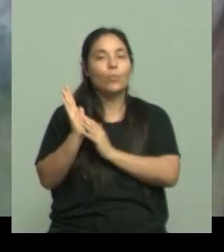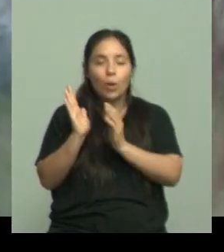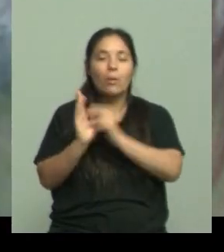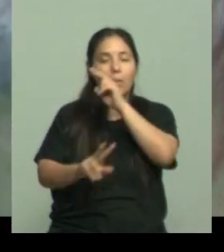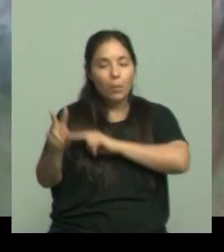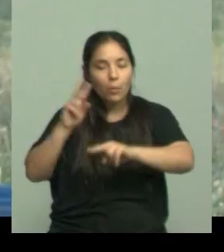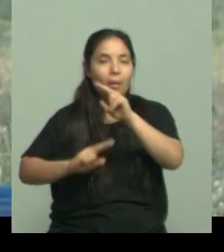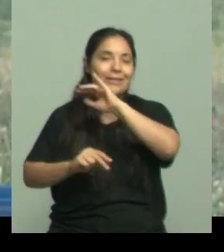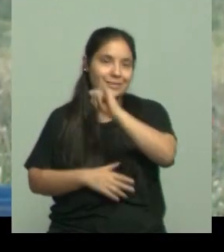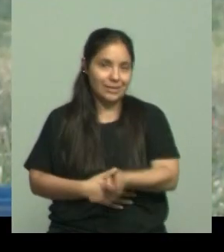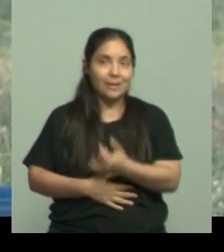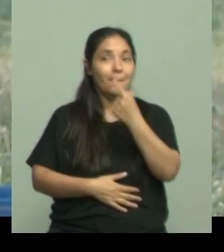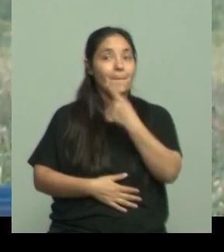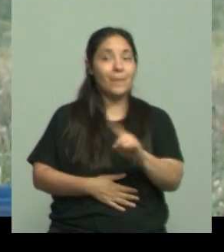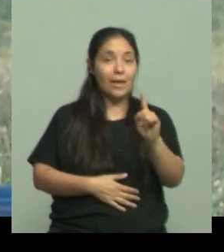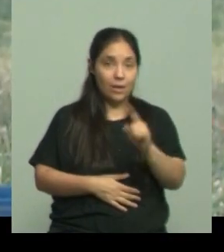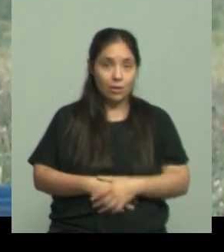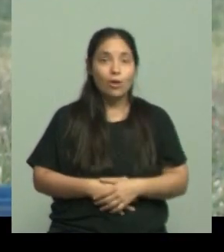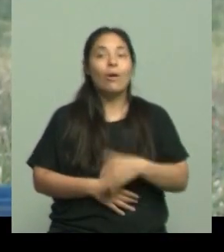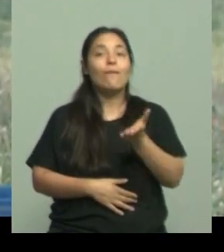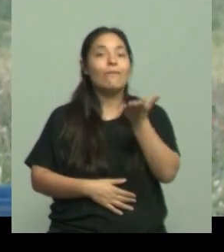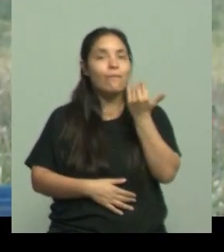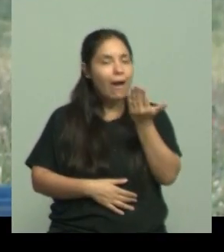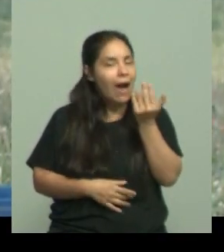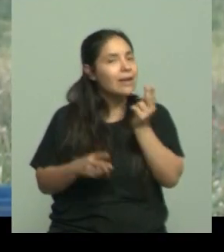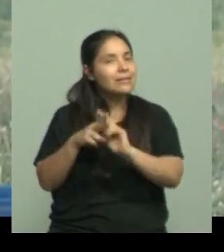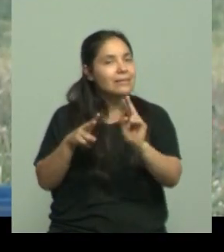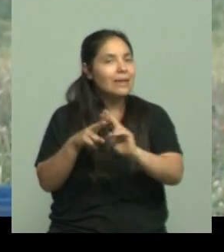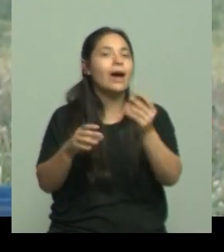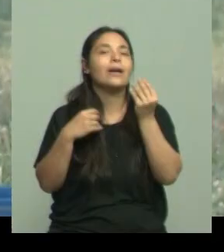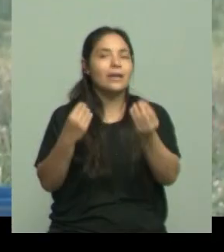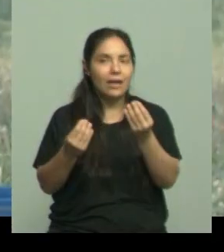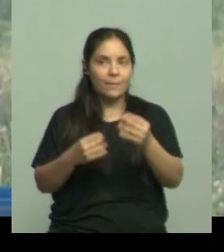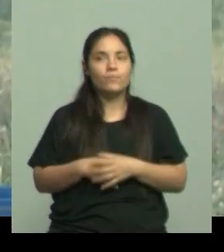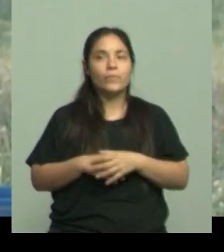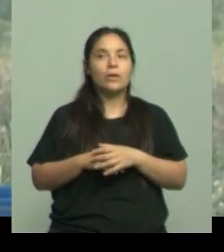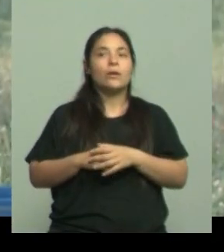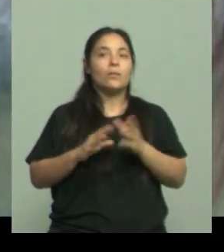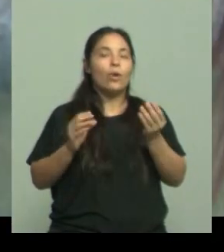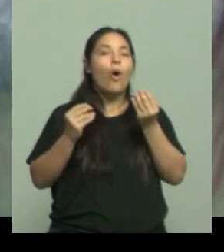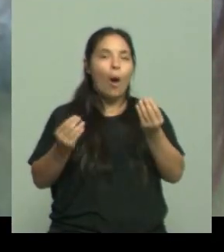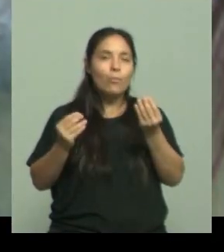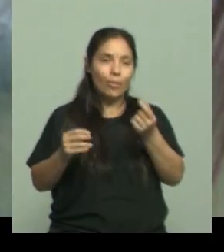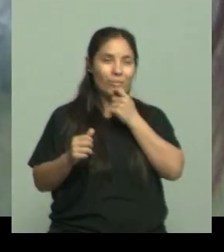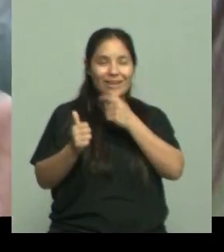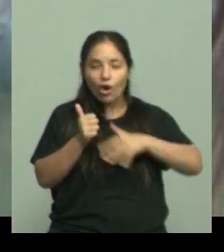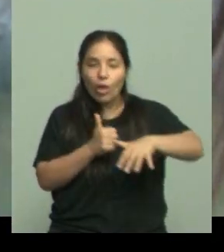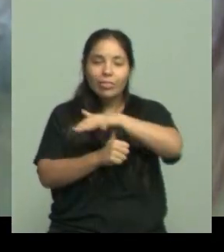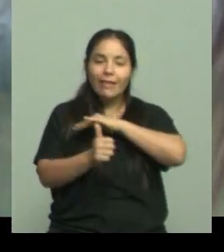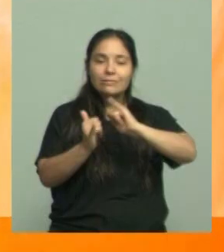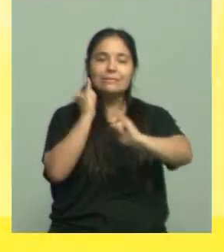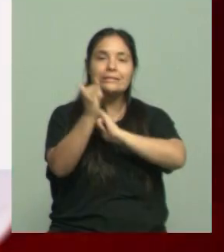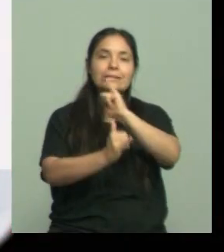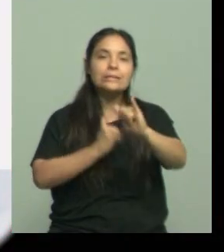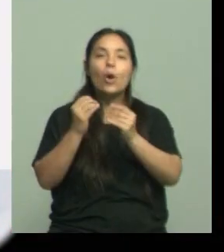chequeados. En lo que difieren los medios de comunicación, y para lo cual todavía nos falta educarnos muchísimo, es en cómo te arman el mundo.